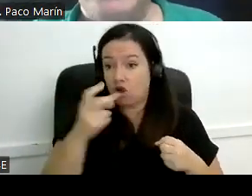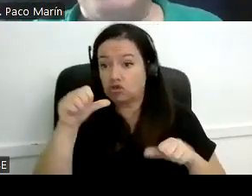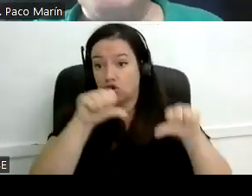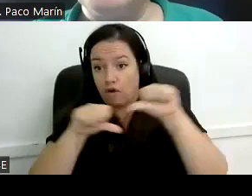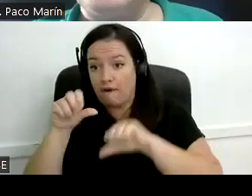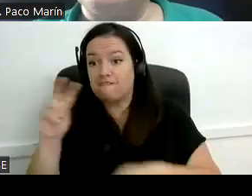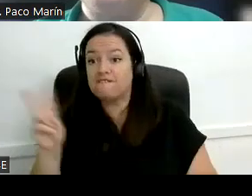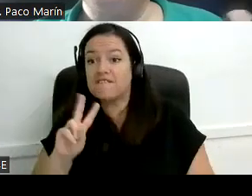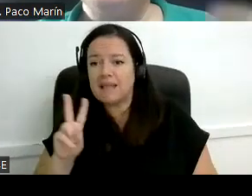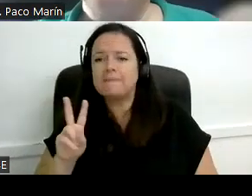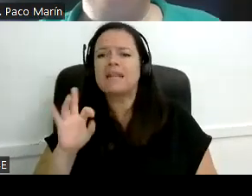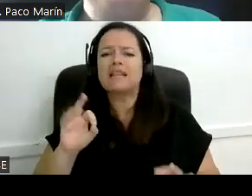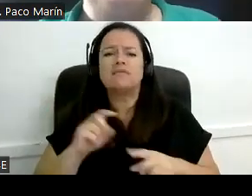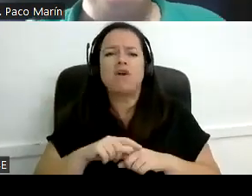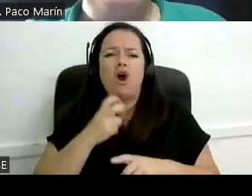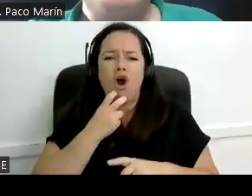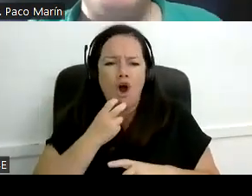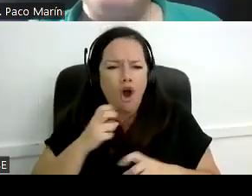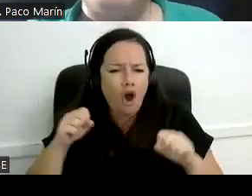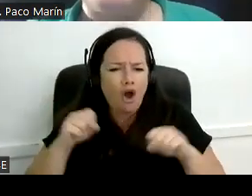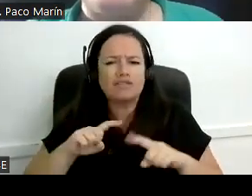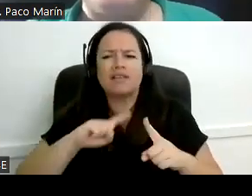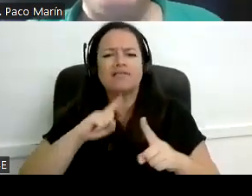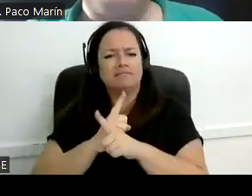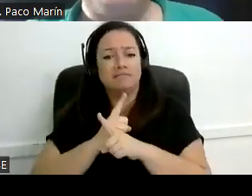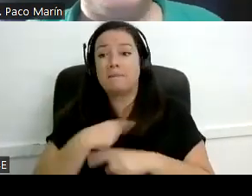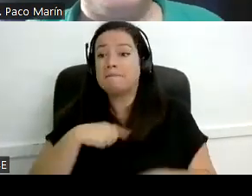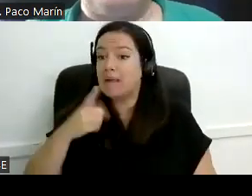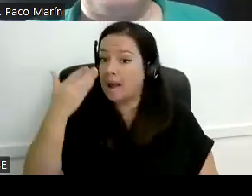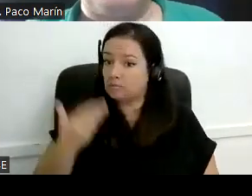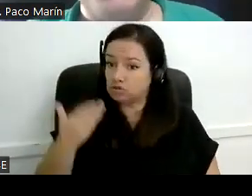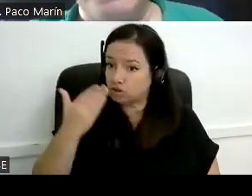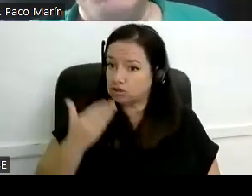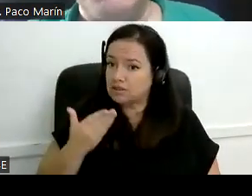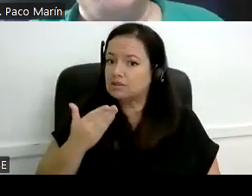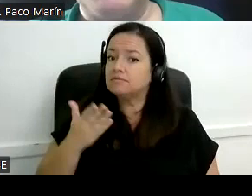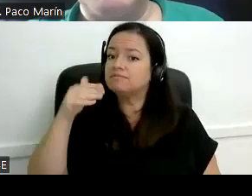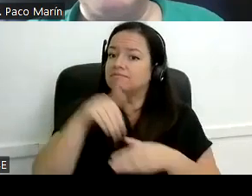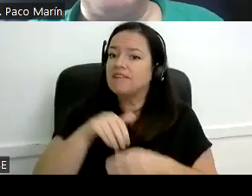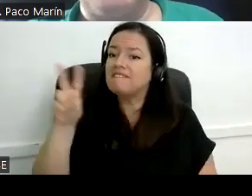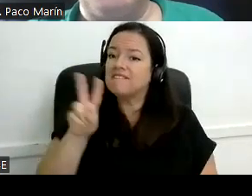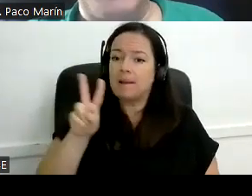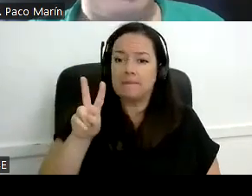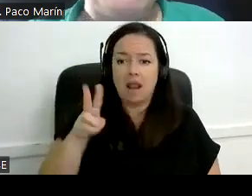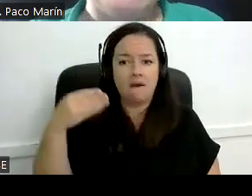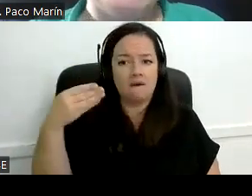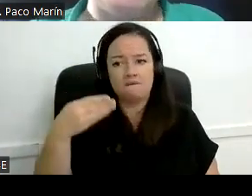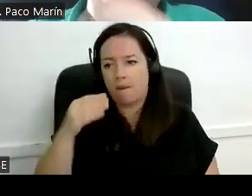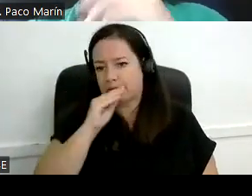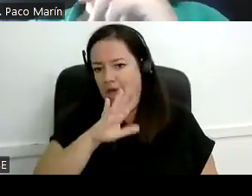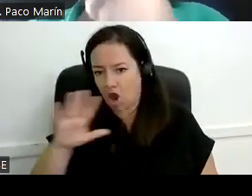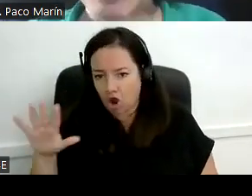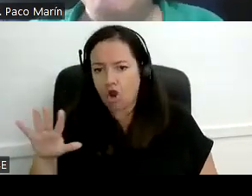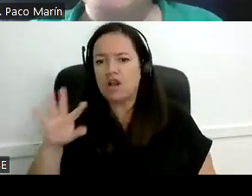vitaminas antioxidantes, pero fundamentalmente yo la importancia que le daría es por la presencia de las vitaminas del grupo B, la tiamina, el